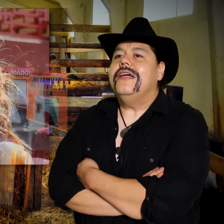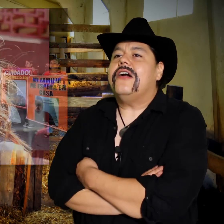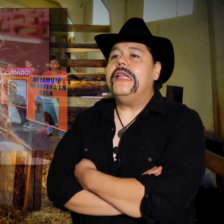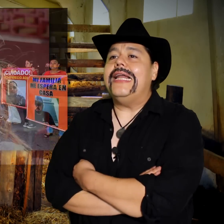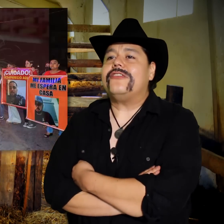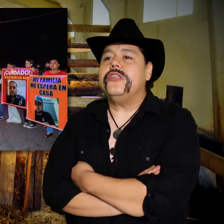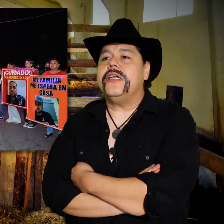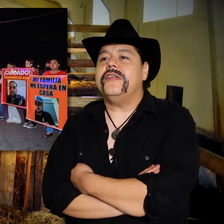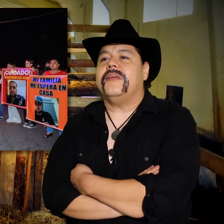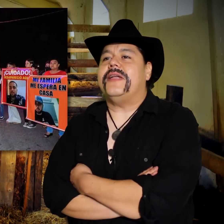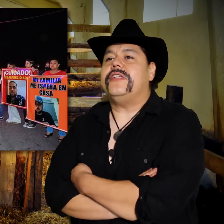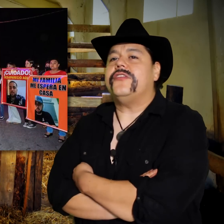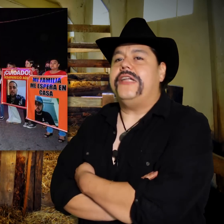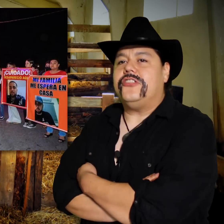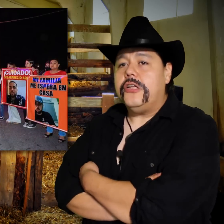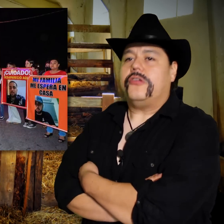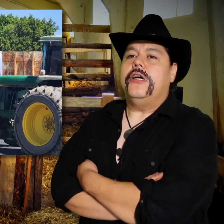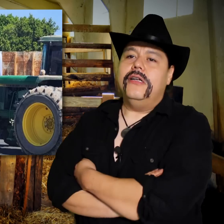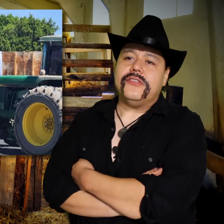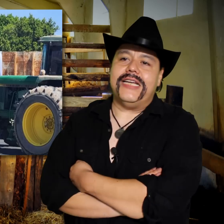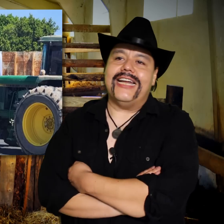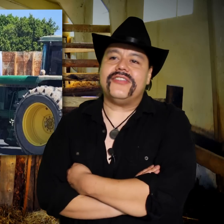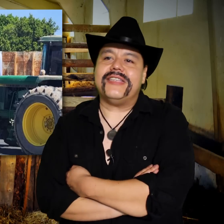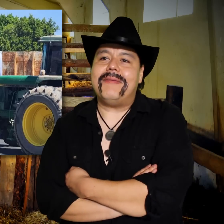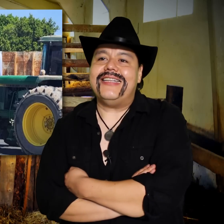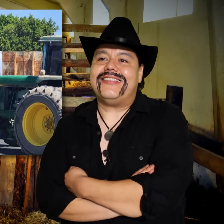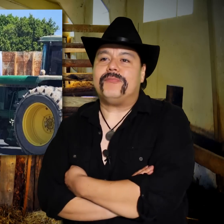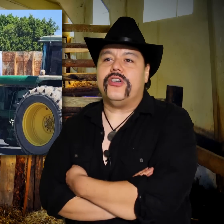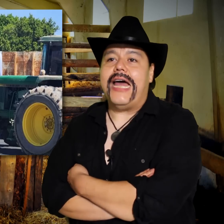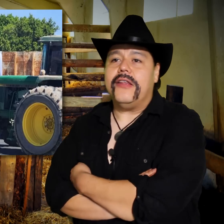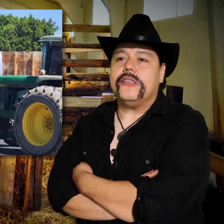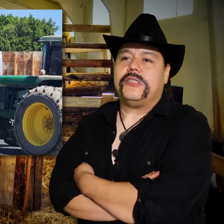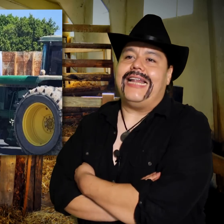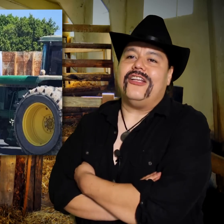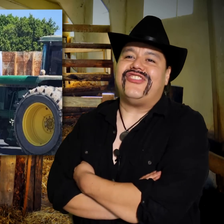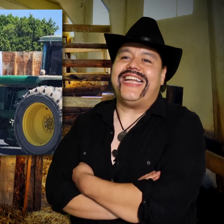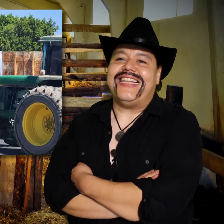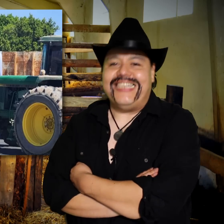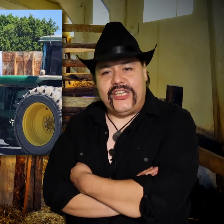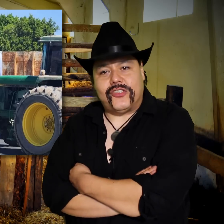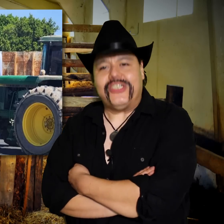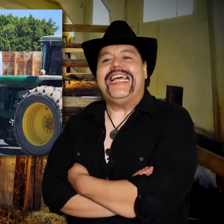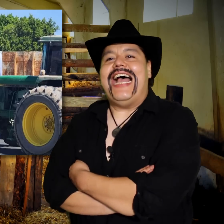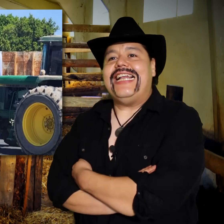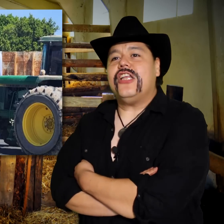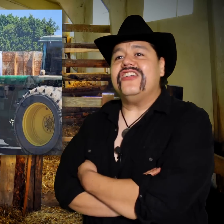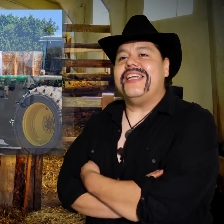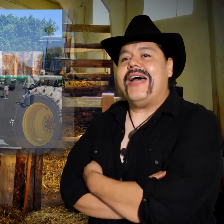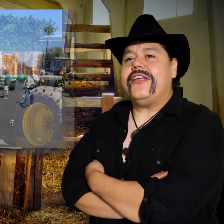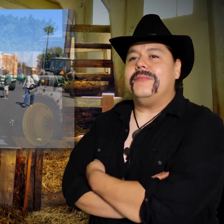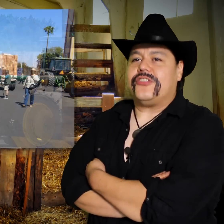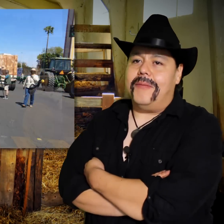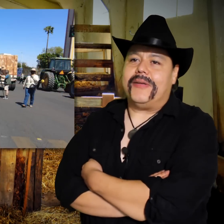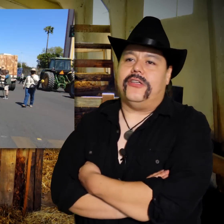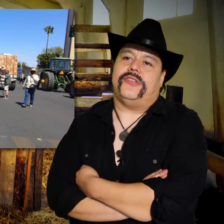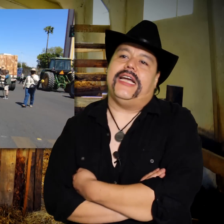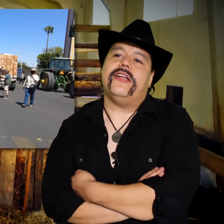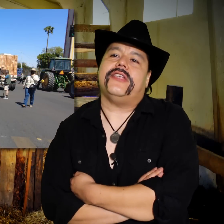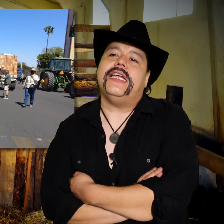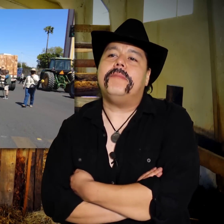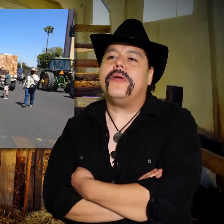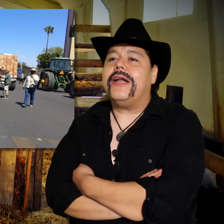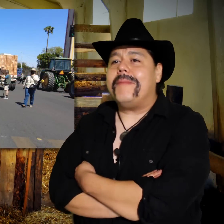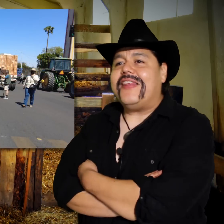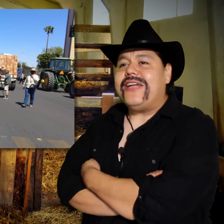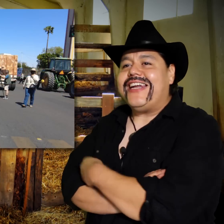estrés con el asunto de los desaparecidos en el Chucks, los trigueros estaban decepcionados al no ser atendidos. El 2 de mayo, mis compas, los